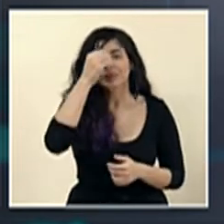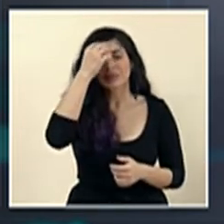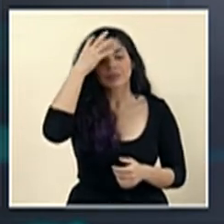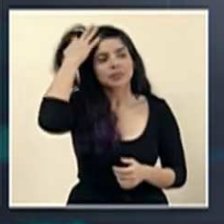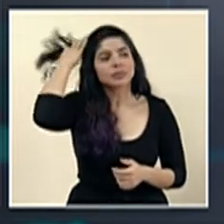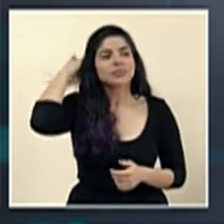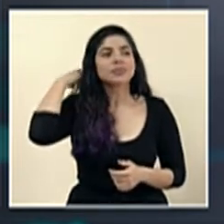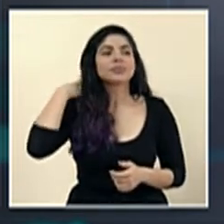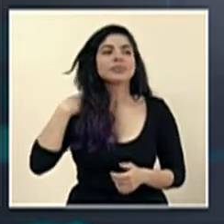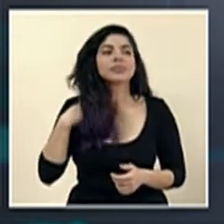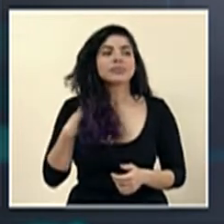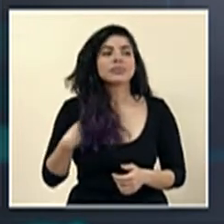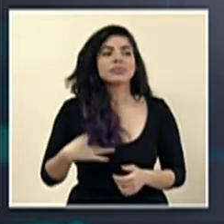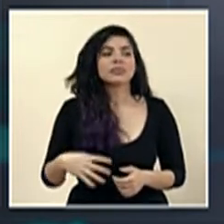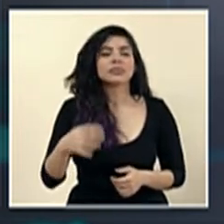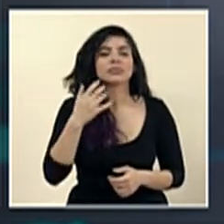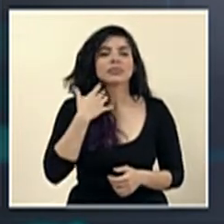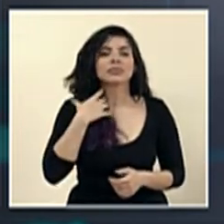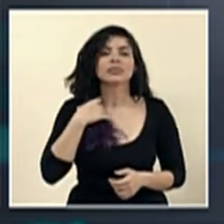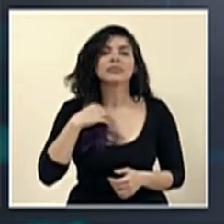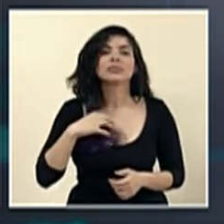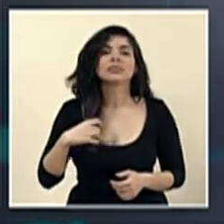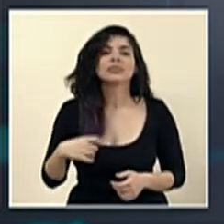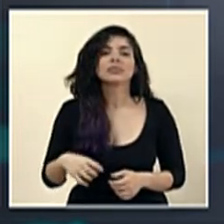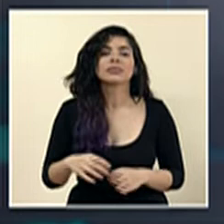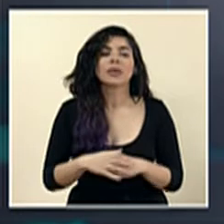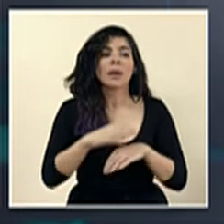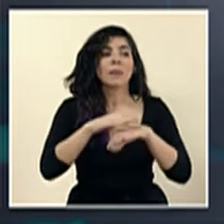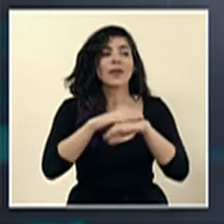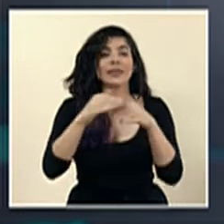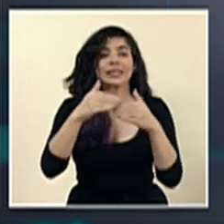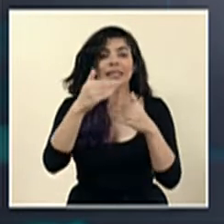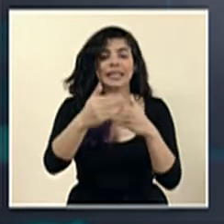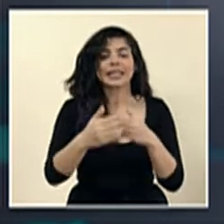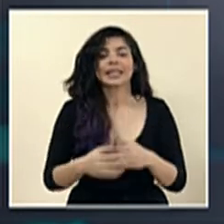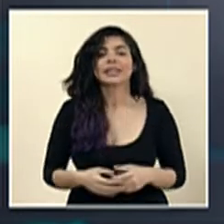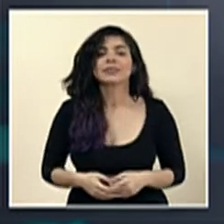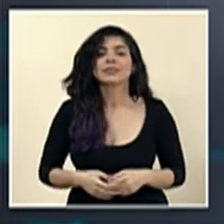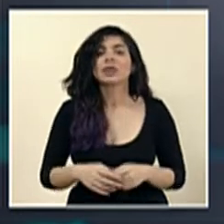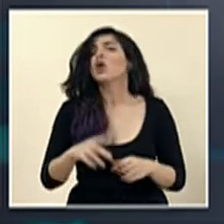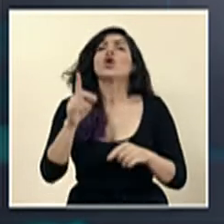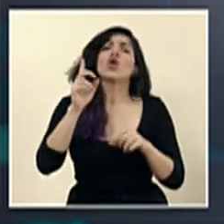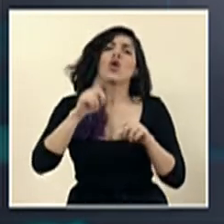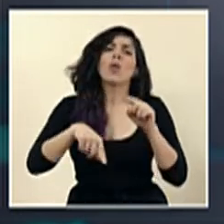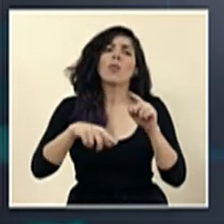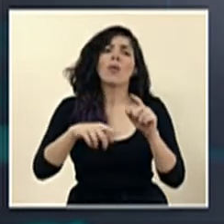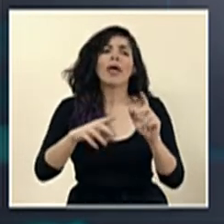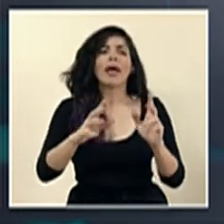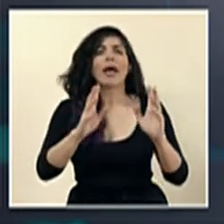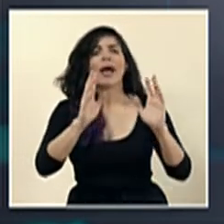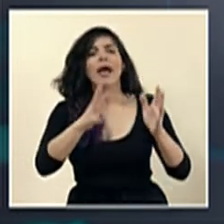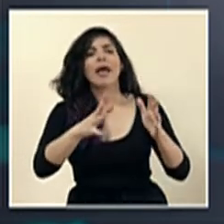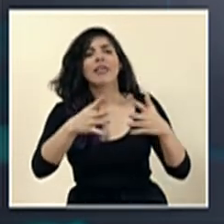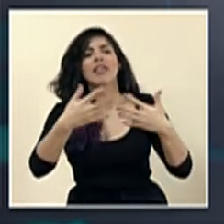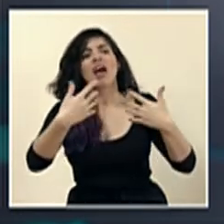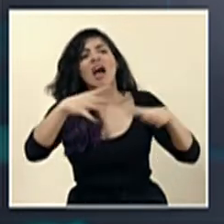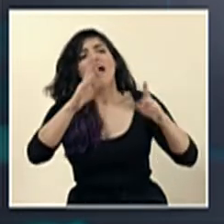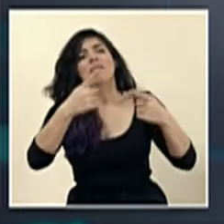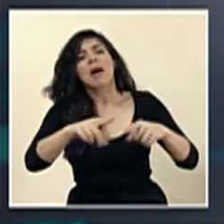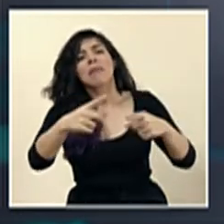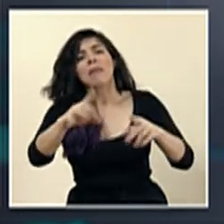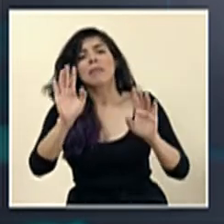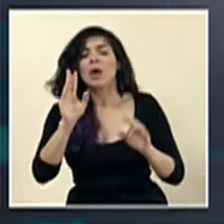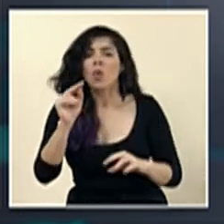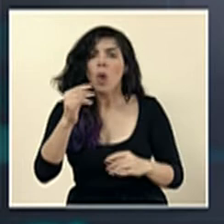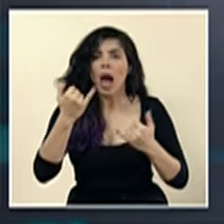Por favor, el siguiente slide. Pero no nos vamos a quedar ahí. No podemos dejar simplemente que nos lleve la corriente.